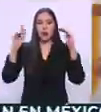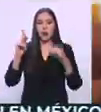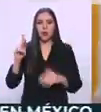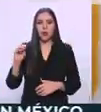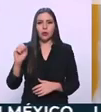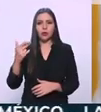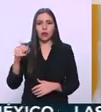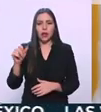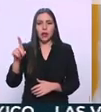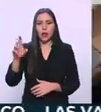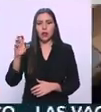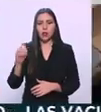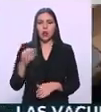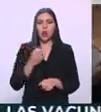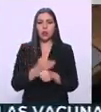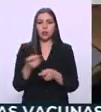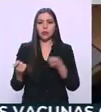coordina